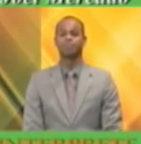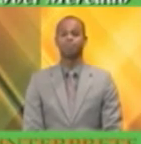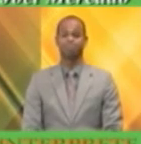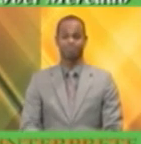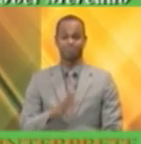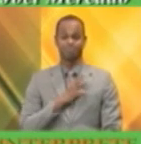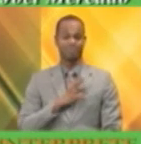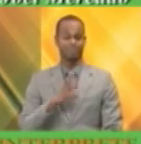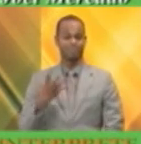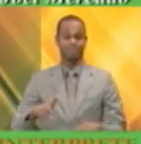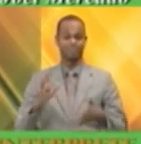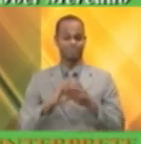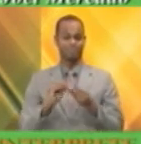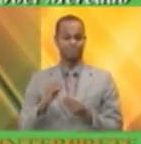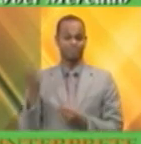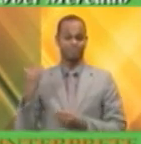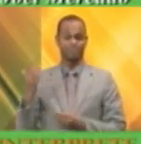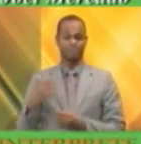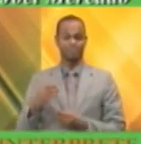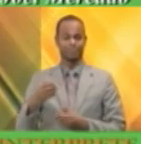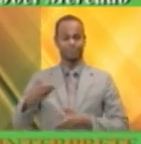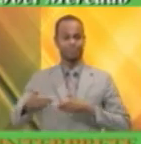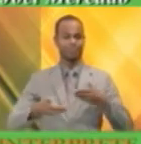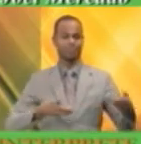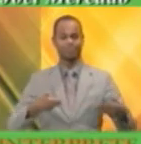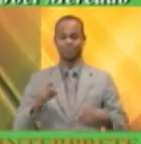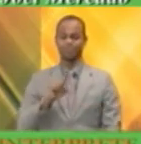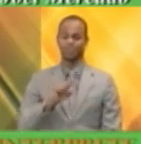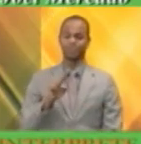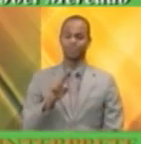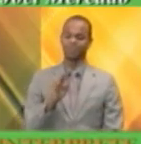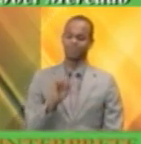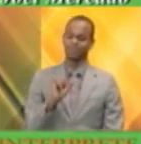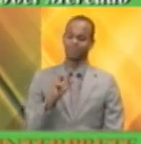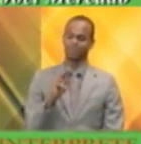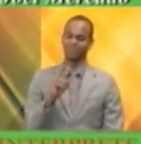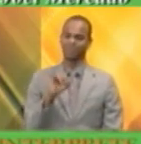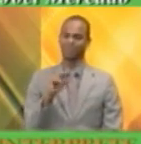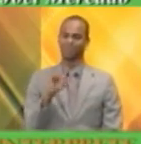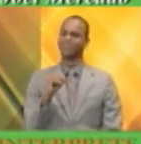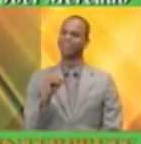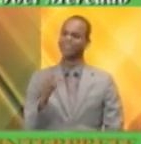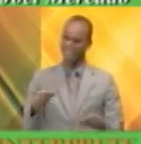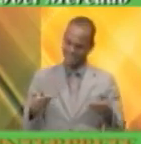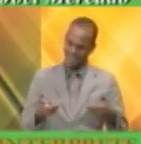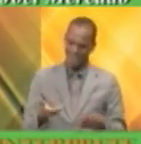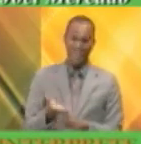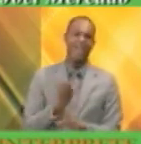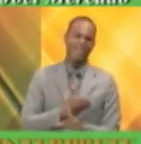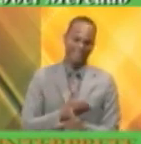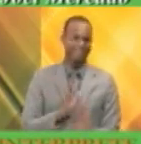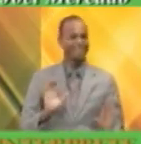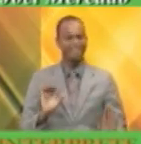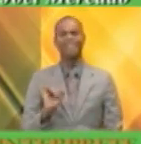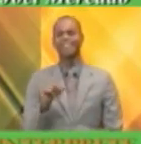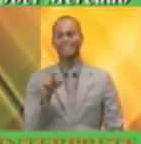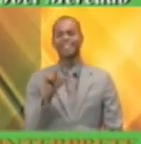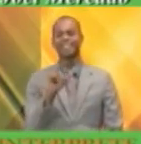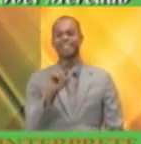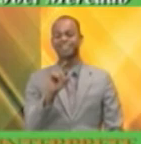Bien, como les dije, aquí están Bienvenido Zorrilla, tesorero, bienvenido he estado antes aquí, tesorero